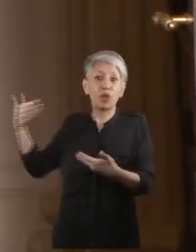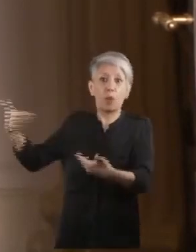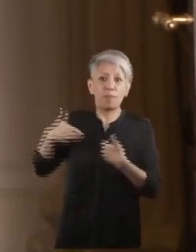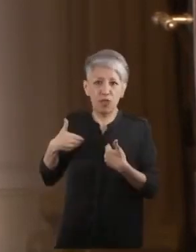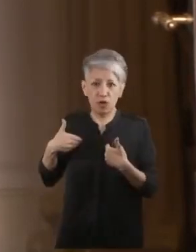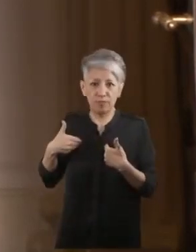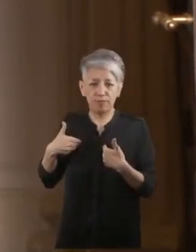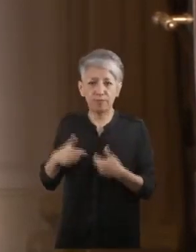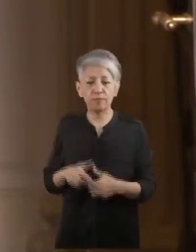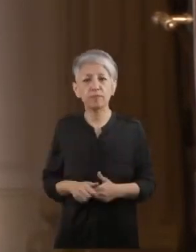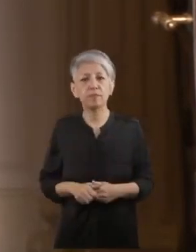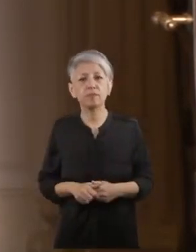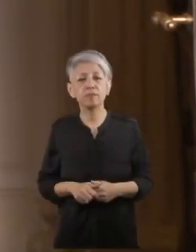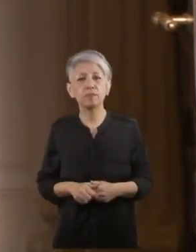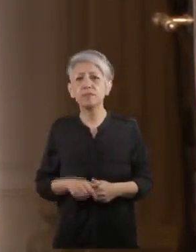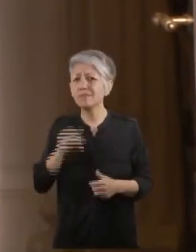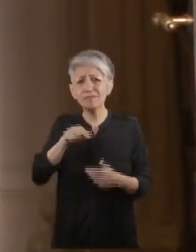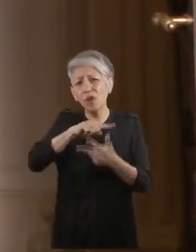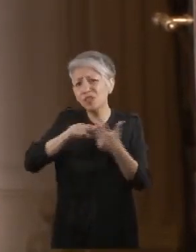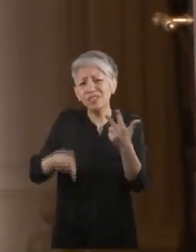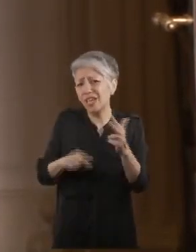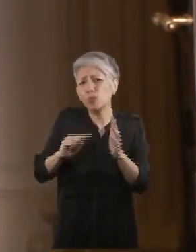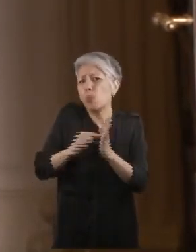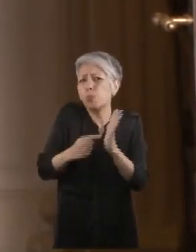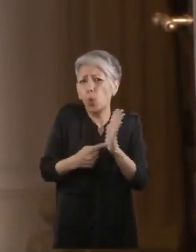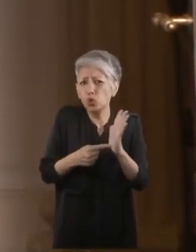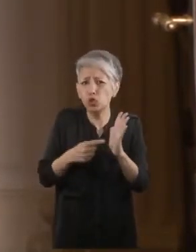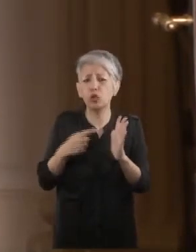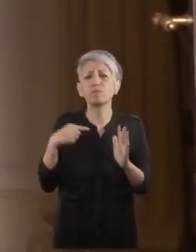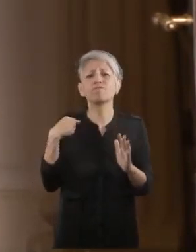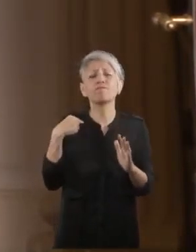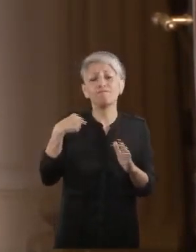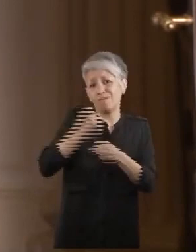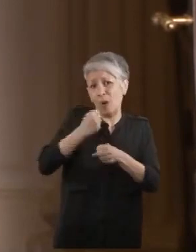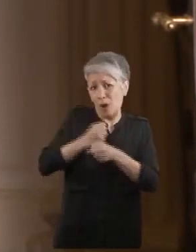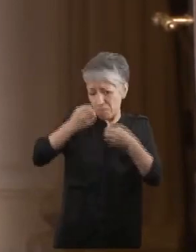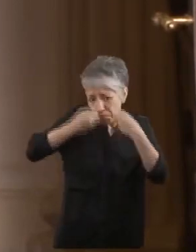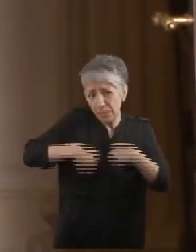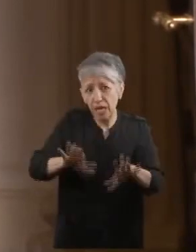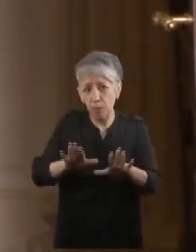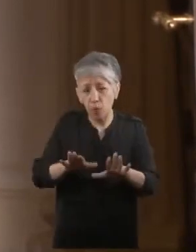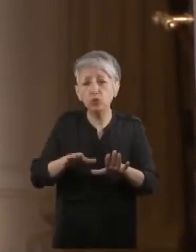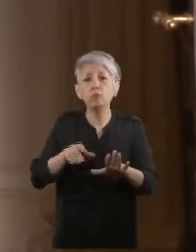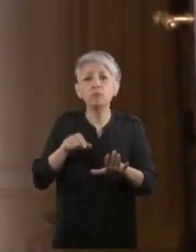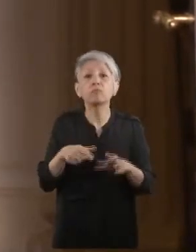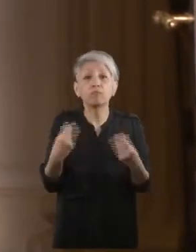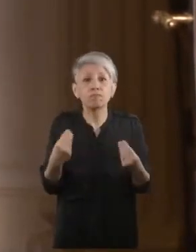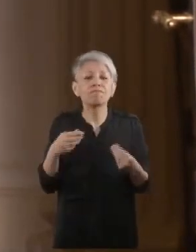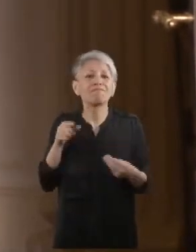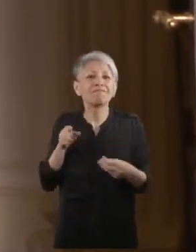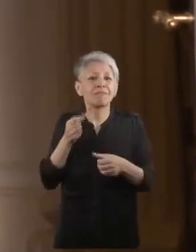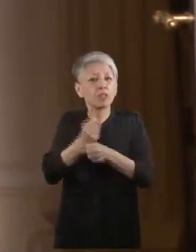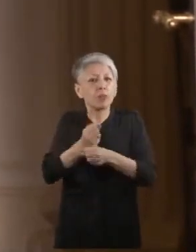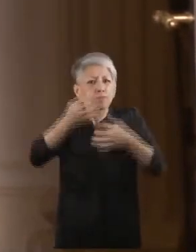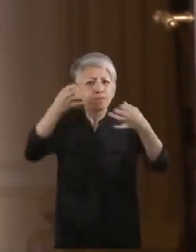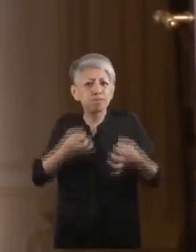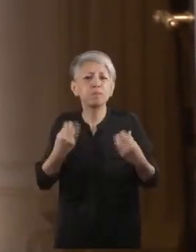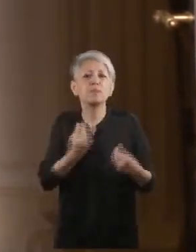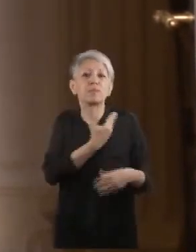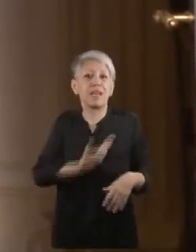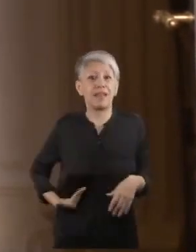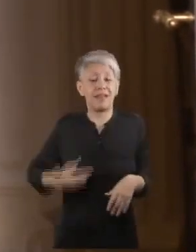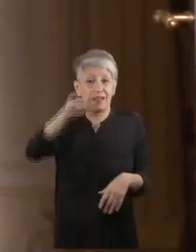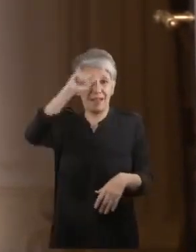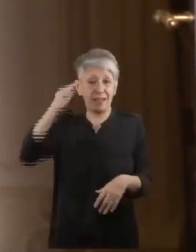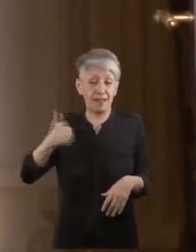esos son básicamente los tres ejes con los que vamos a arrancar que tienen que ver con estas solvencia de el estado argentino